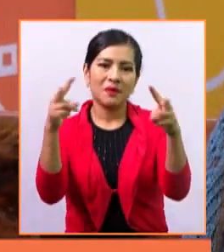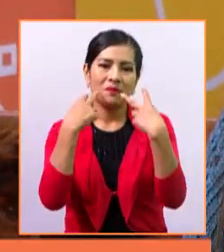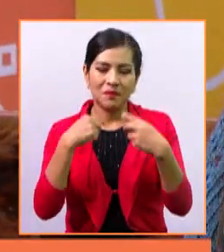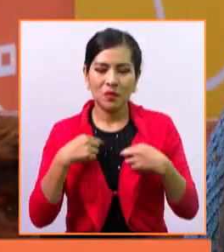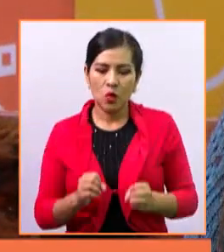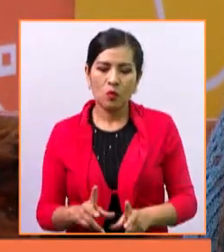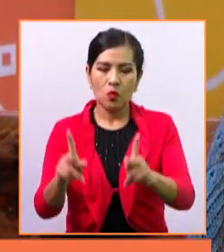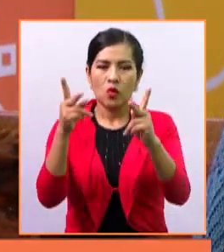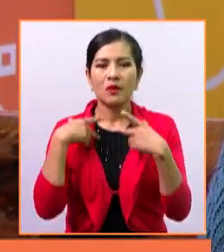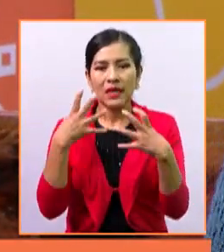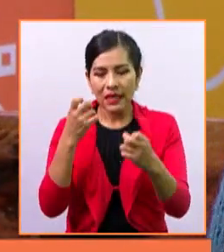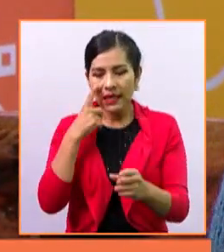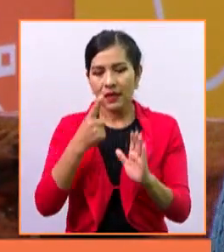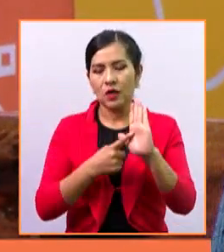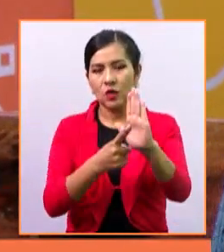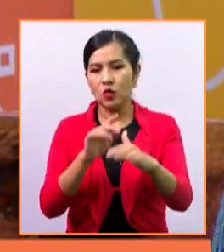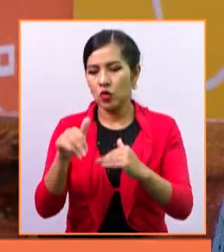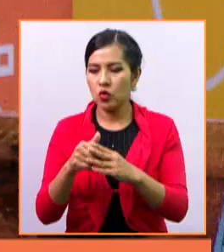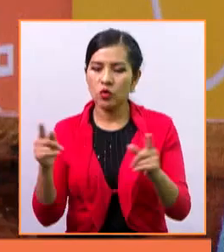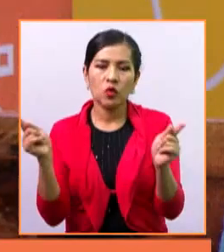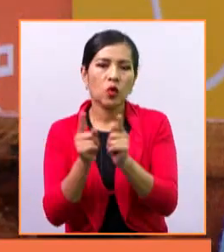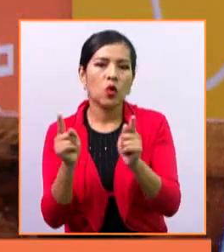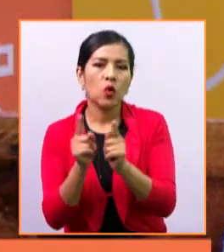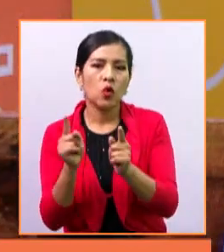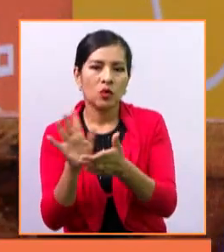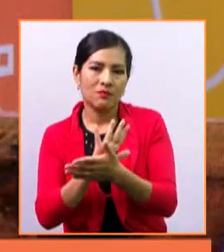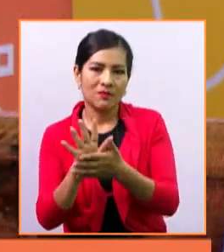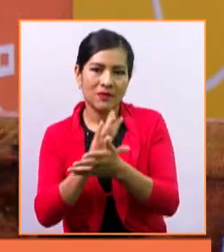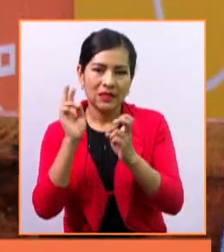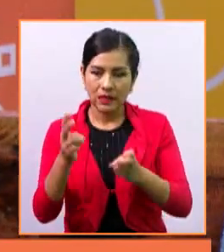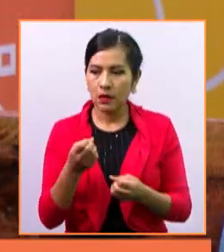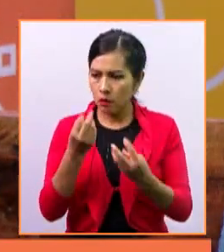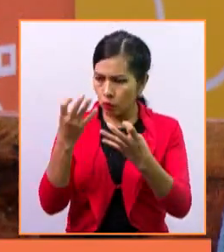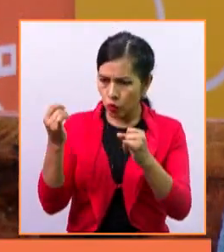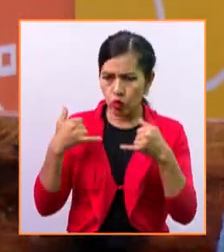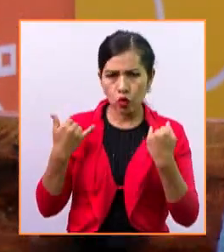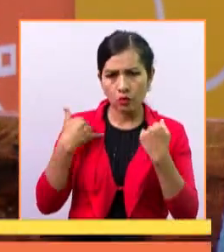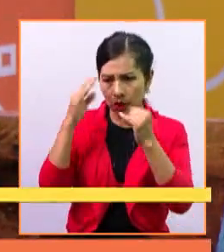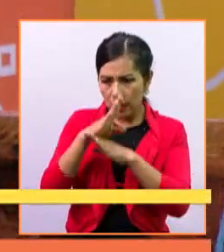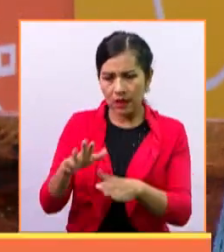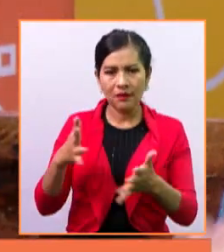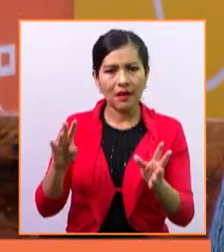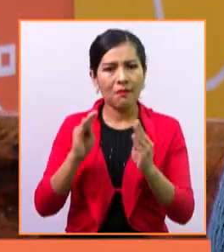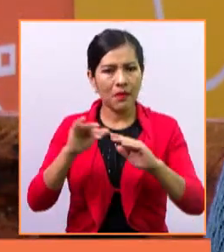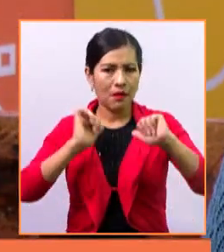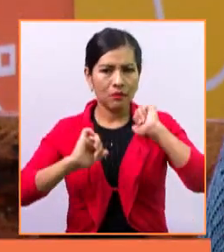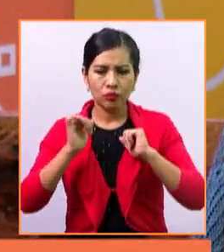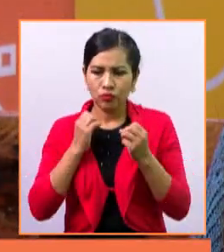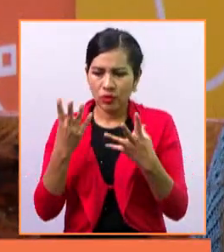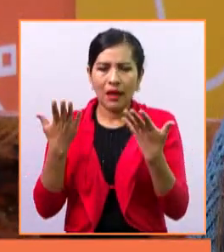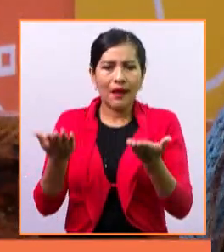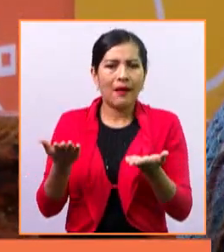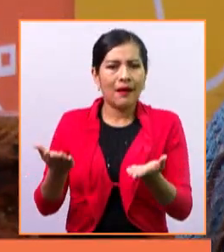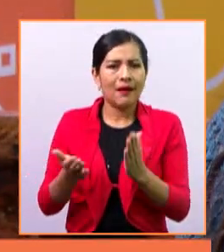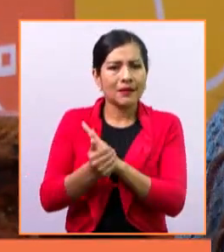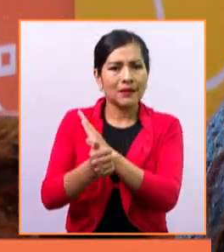hacer conocer este cortometraje, conocer el talento de los niños este sábado